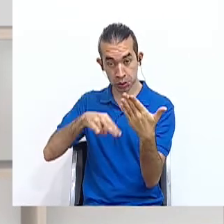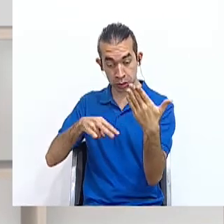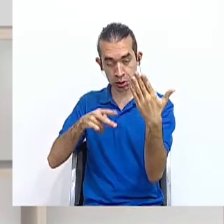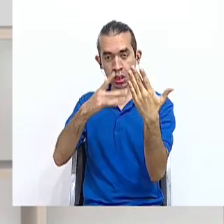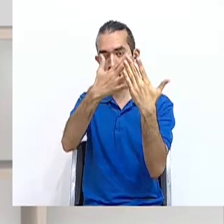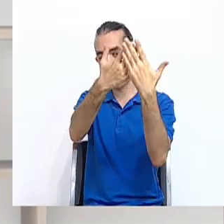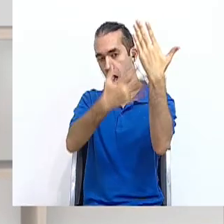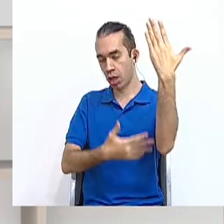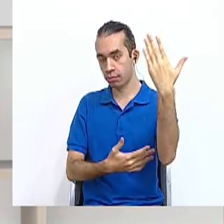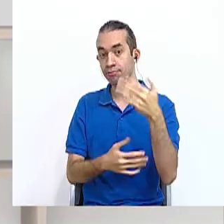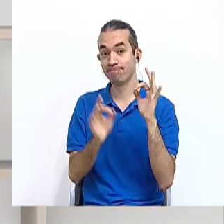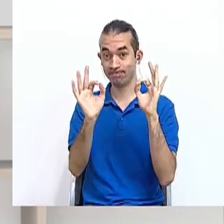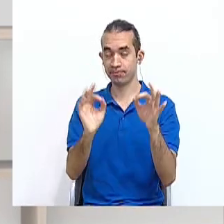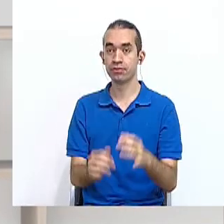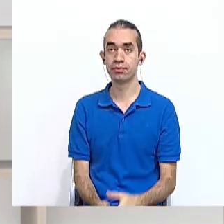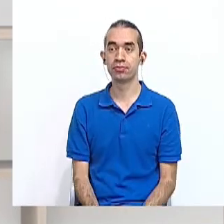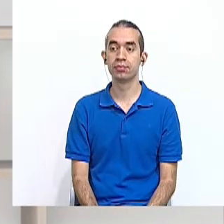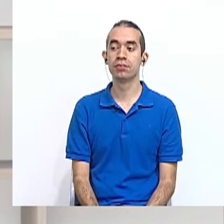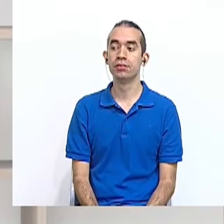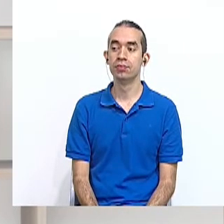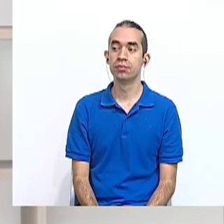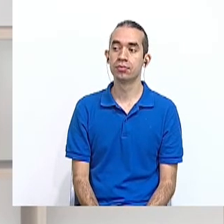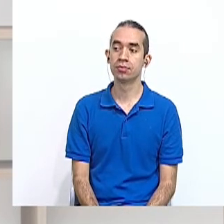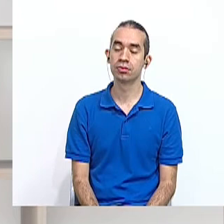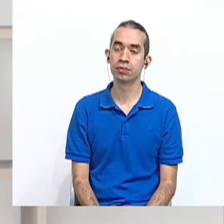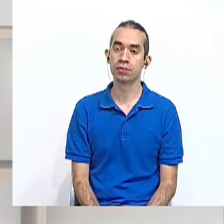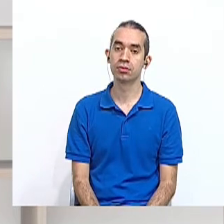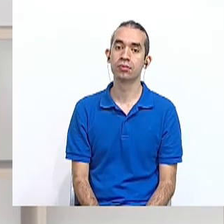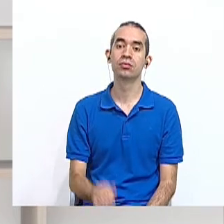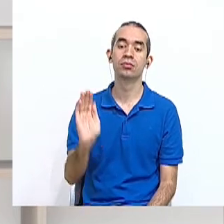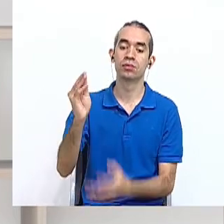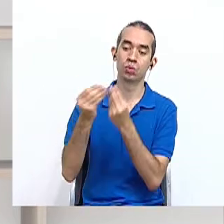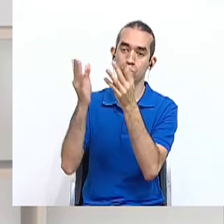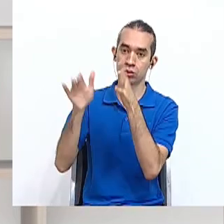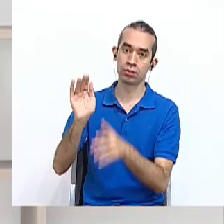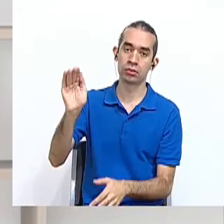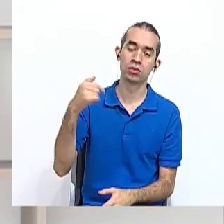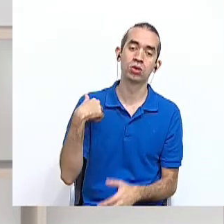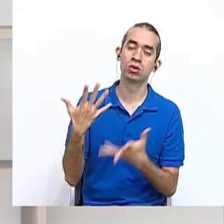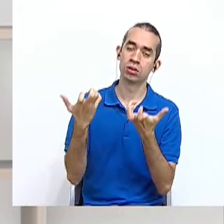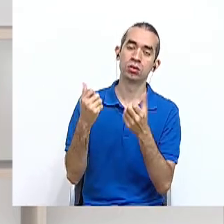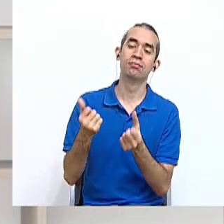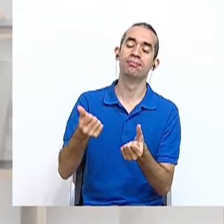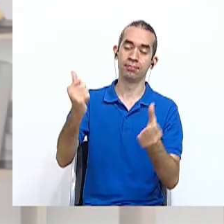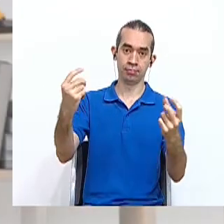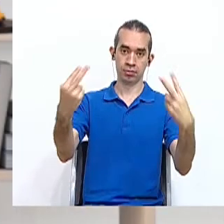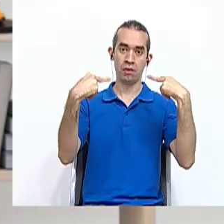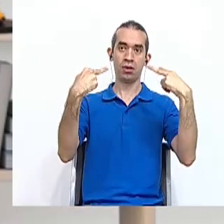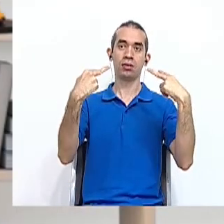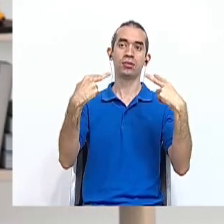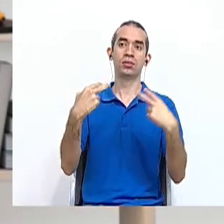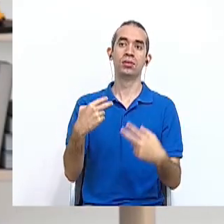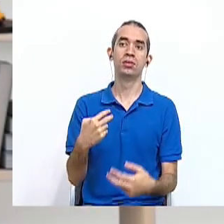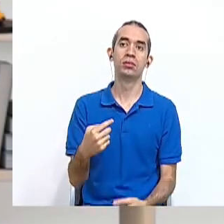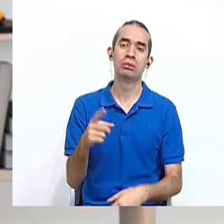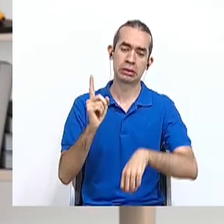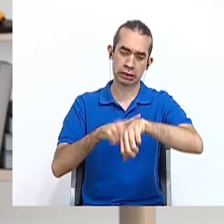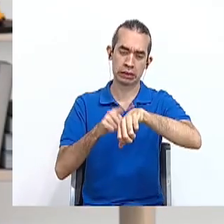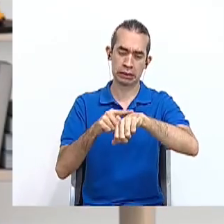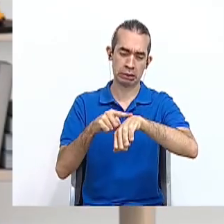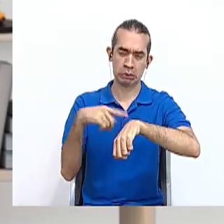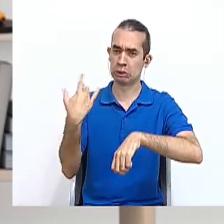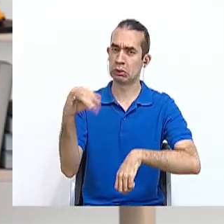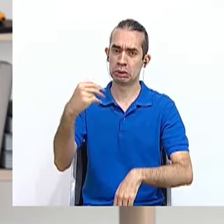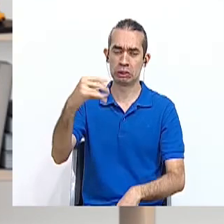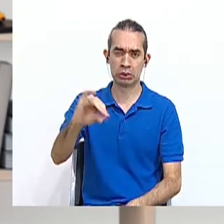otros textos. ¿Está bien? Bueno, señor productor, quiero volver aquí porque nos está quedando muy poco tiempo.